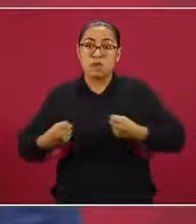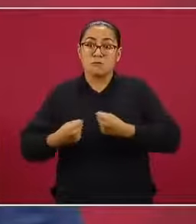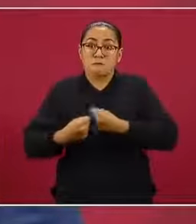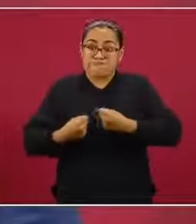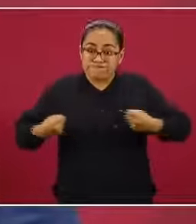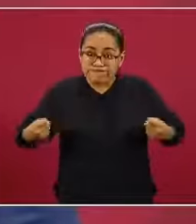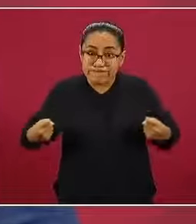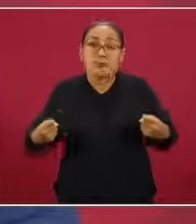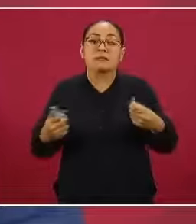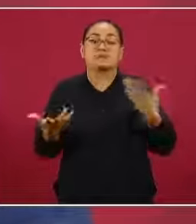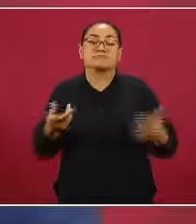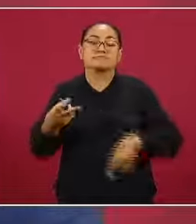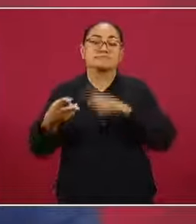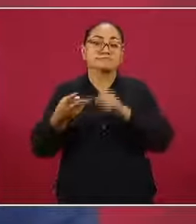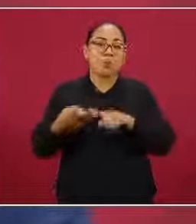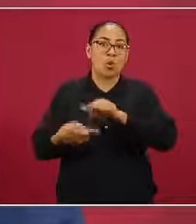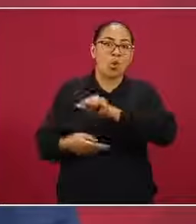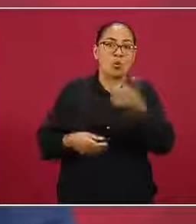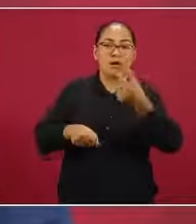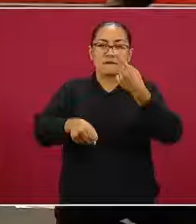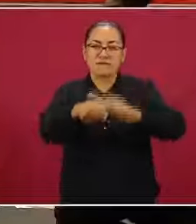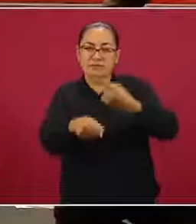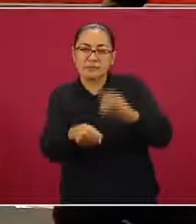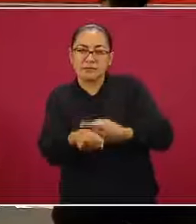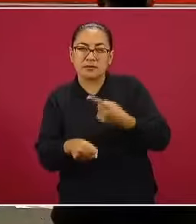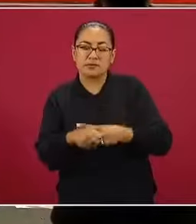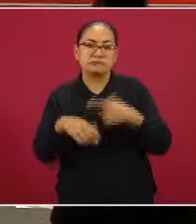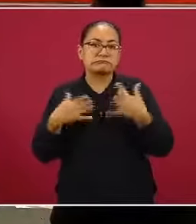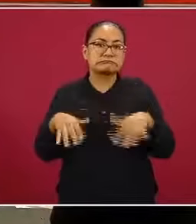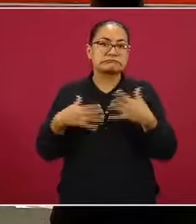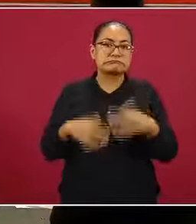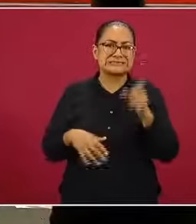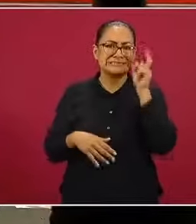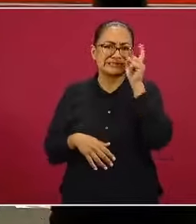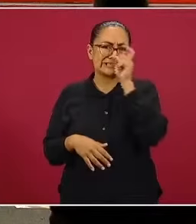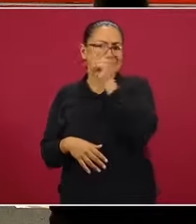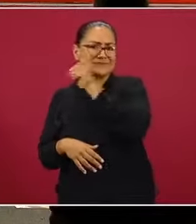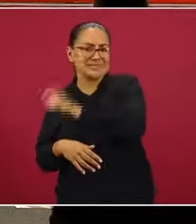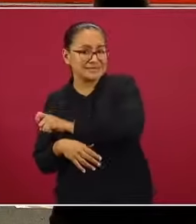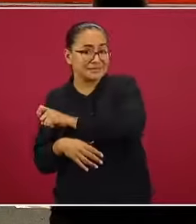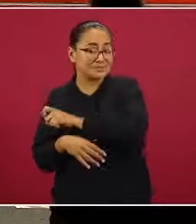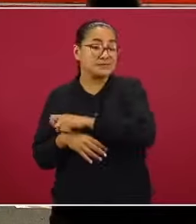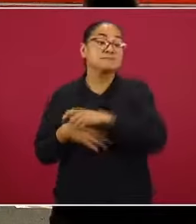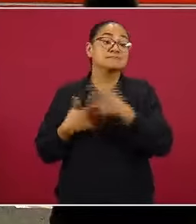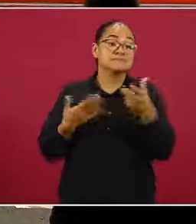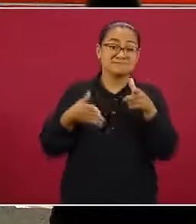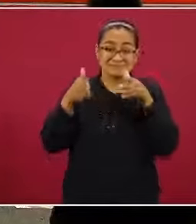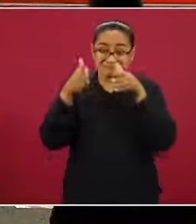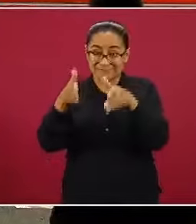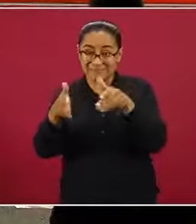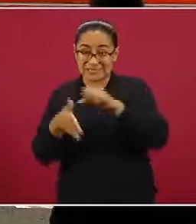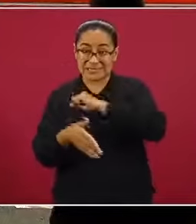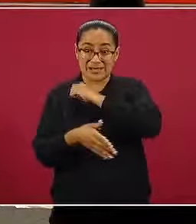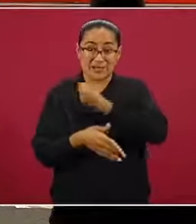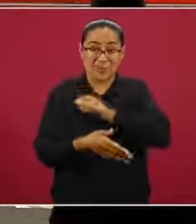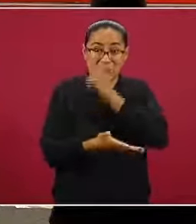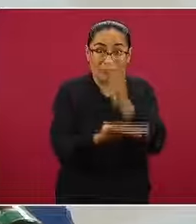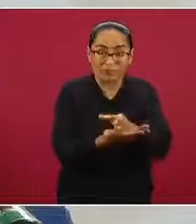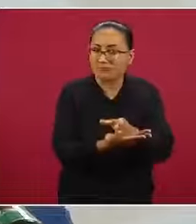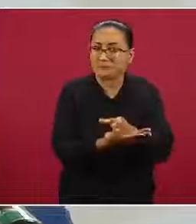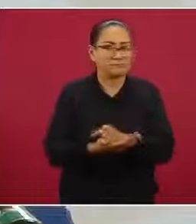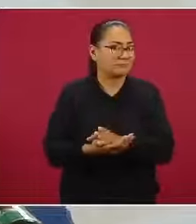mundial y que, entendiéndose que no puede limitarse a una preocupación del sector salud, en la Asamblea General